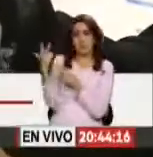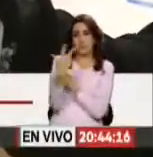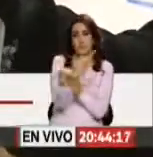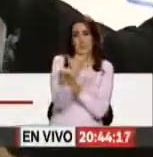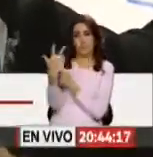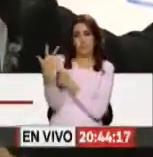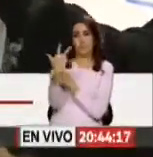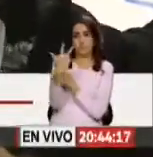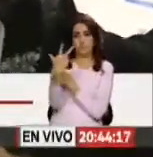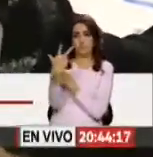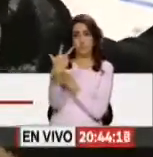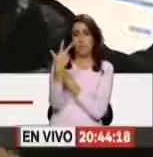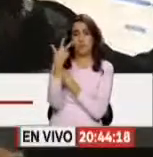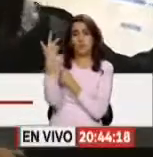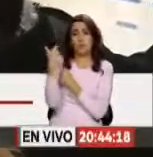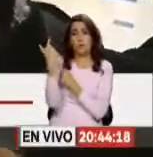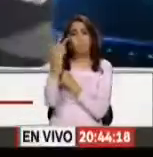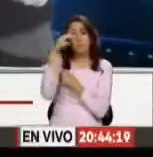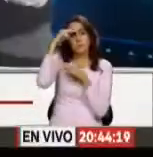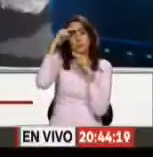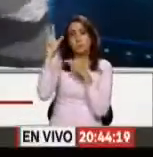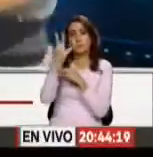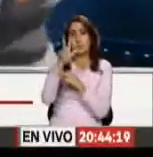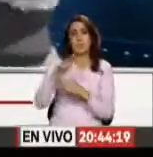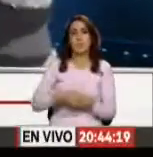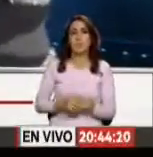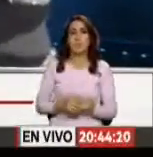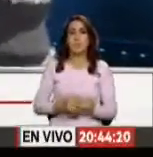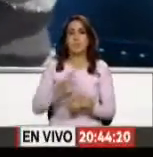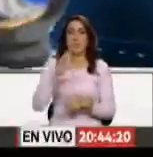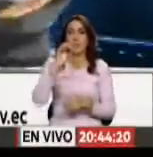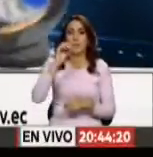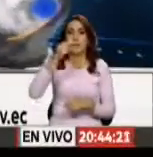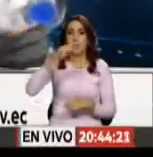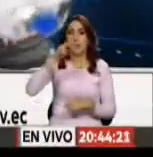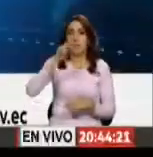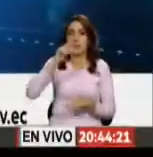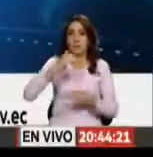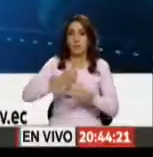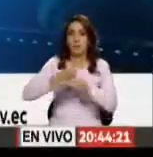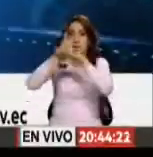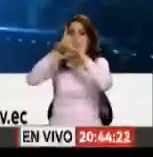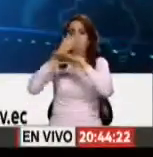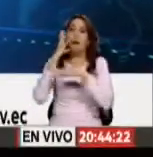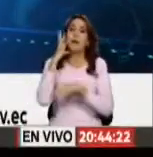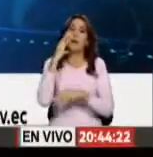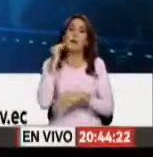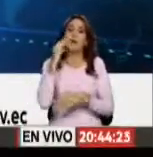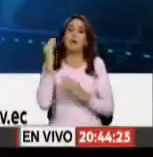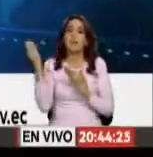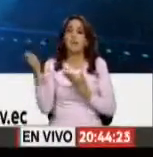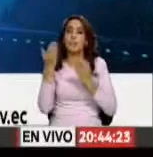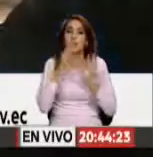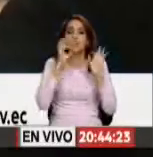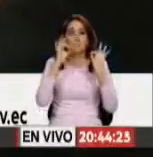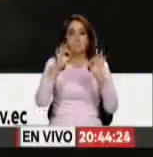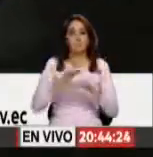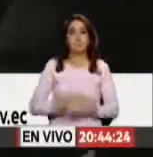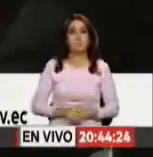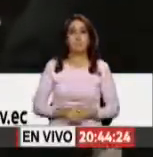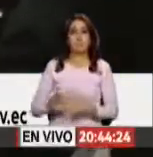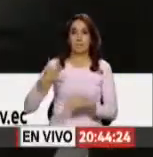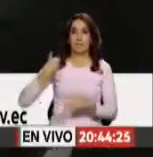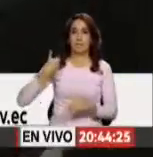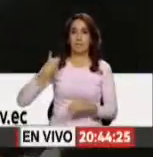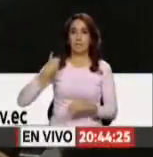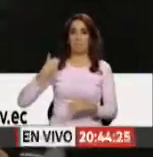bastantes los de Noticias a Medias. Rogelio Mediavilla es el mayor del elenco. La experiencia es su mejor arma. Tengo